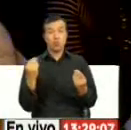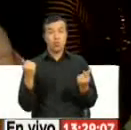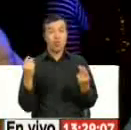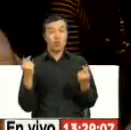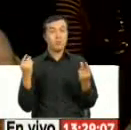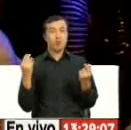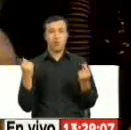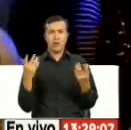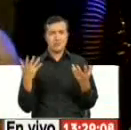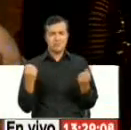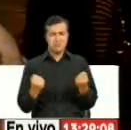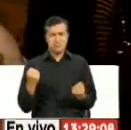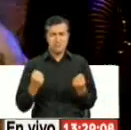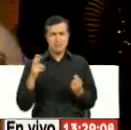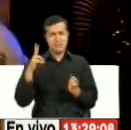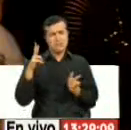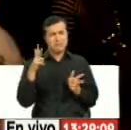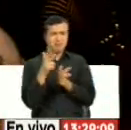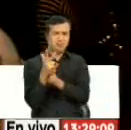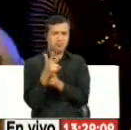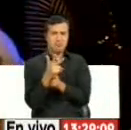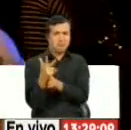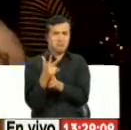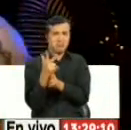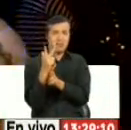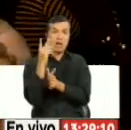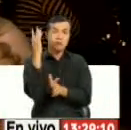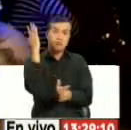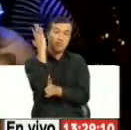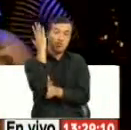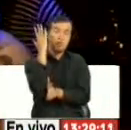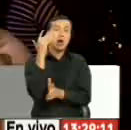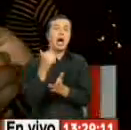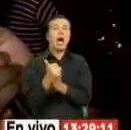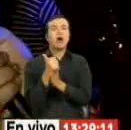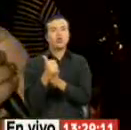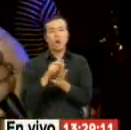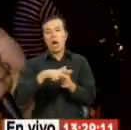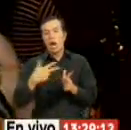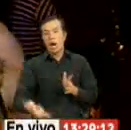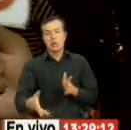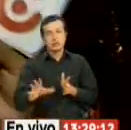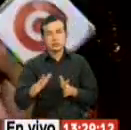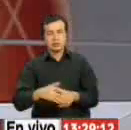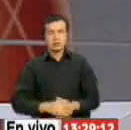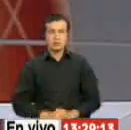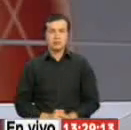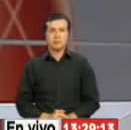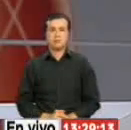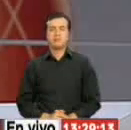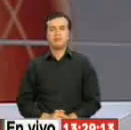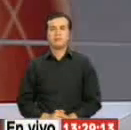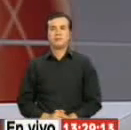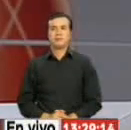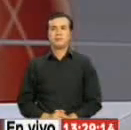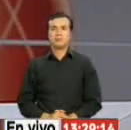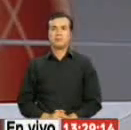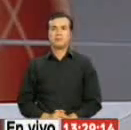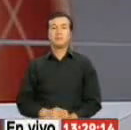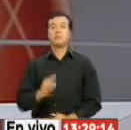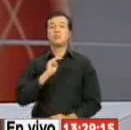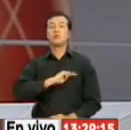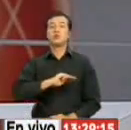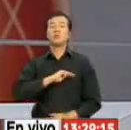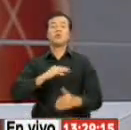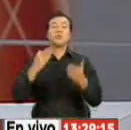el poste parece que es el que los sostiene y evita que el vehículo caiga al manglar el cabildo de guayaquil